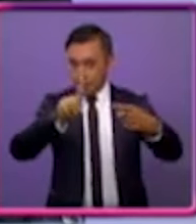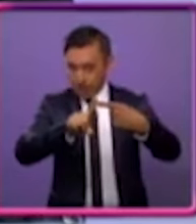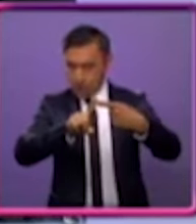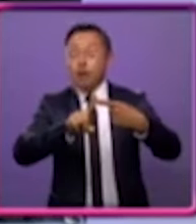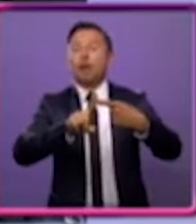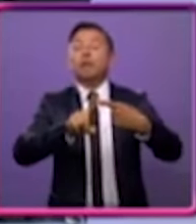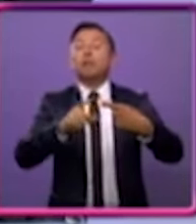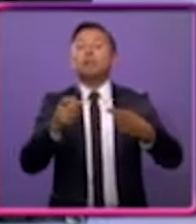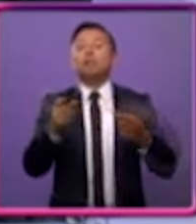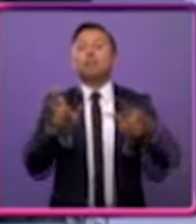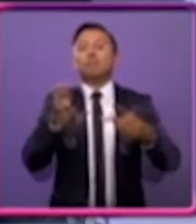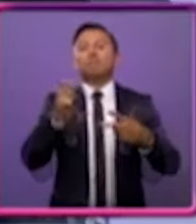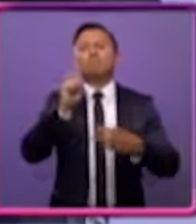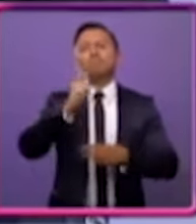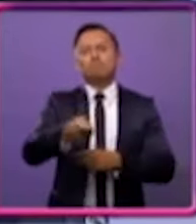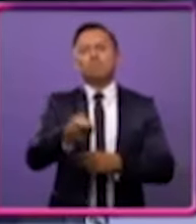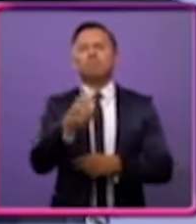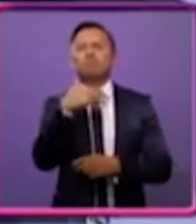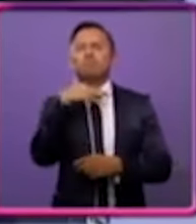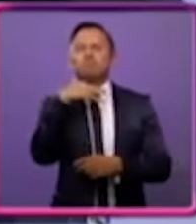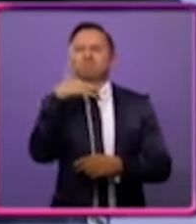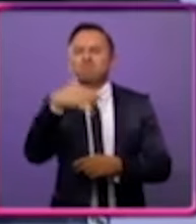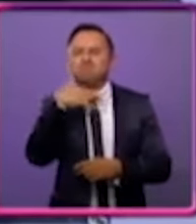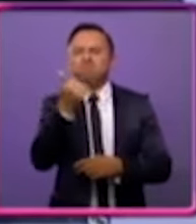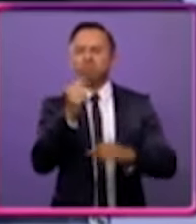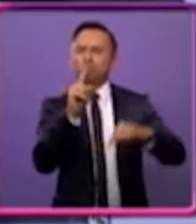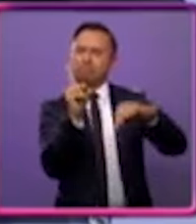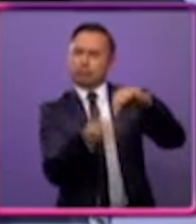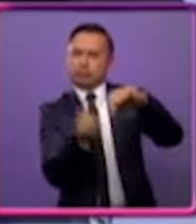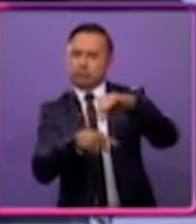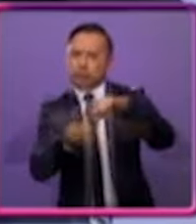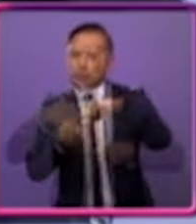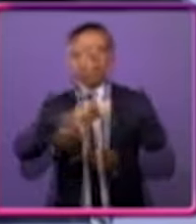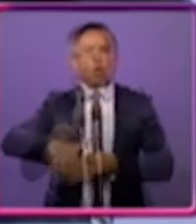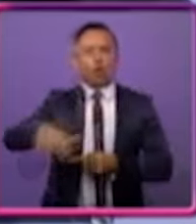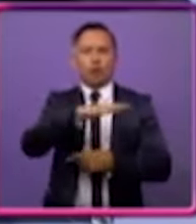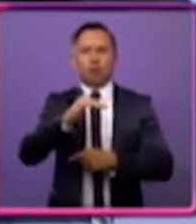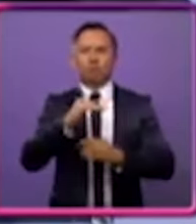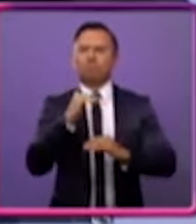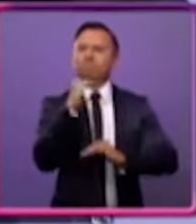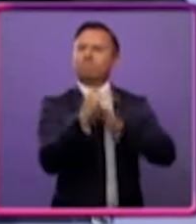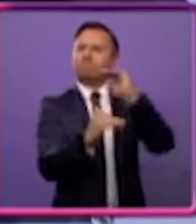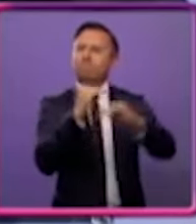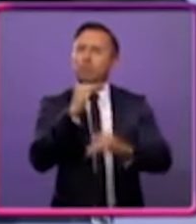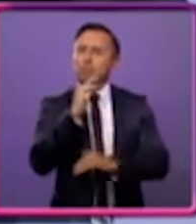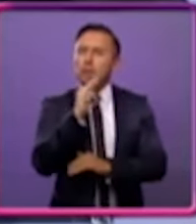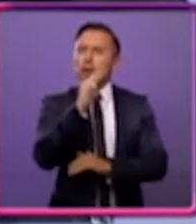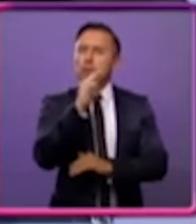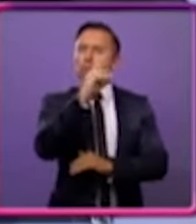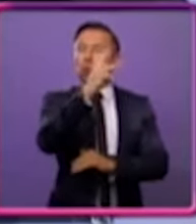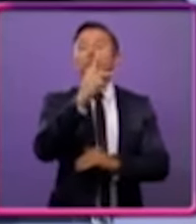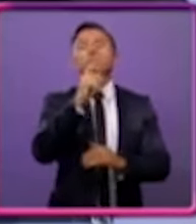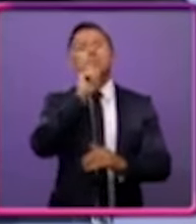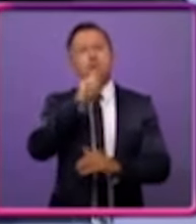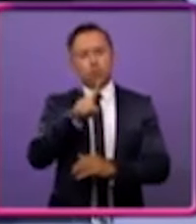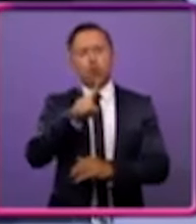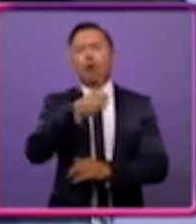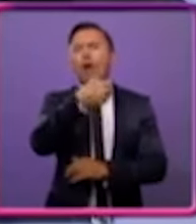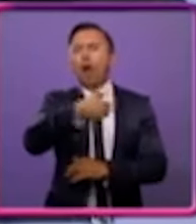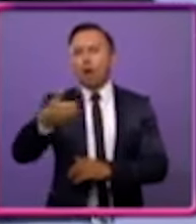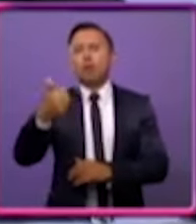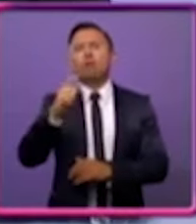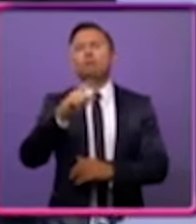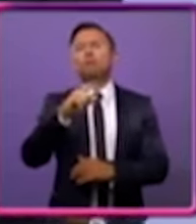y Justicia combate a la corrupción y desarrollo social con una duración de 2 minutos con 30 segundos en cada intervención de los